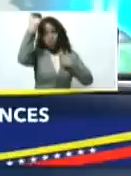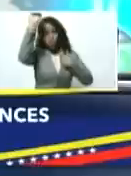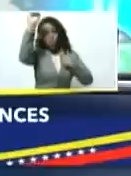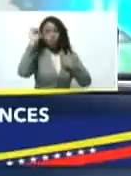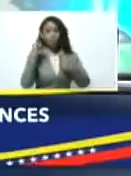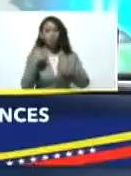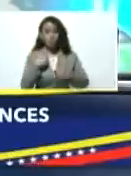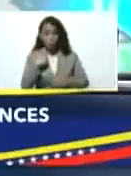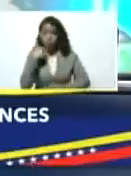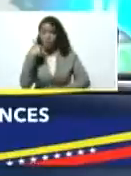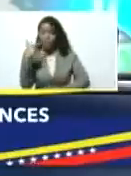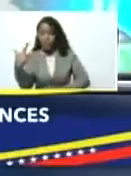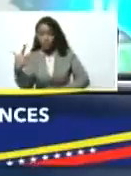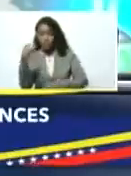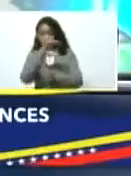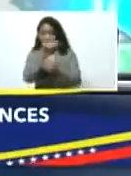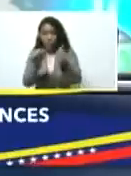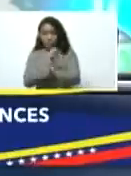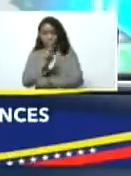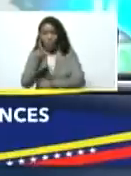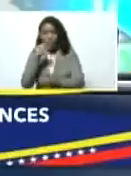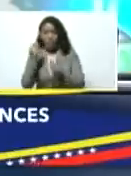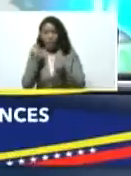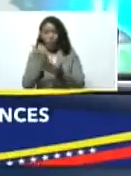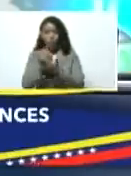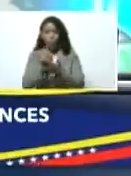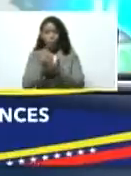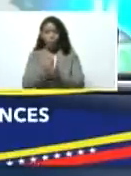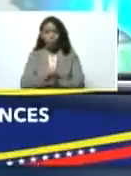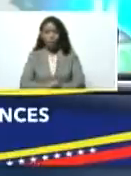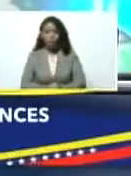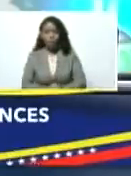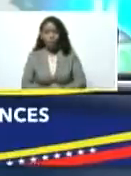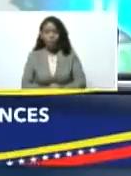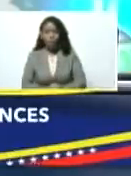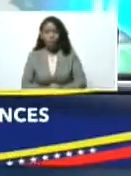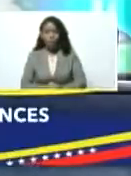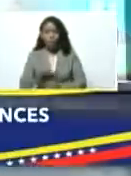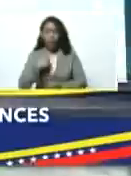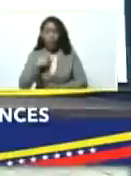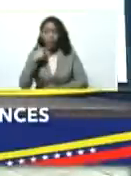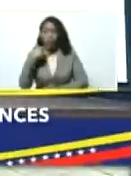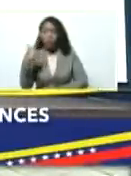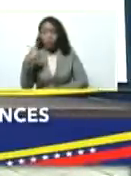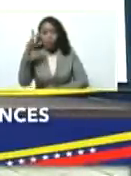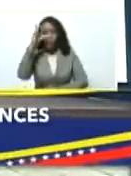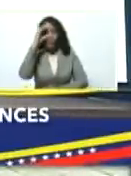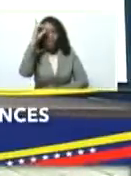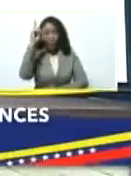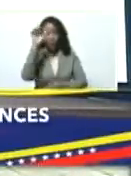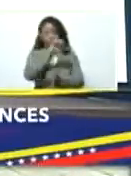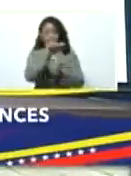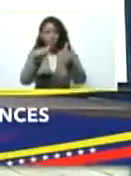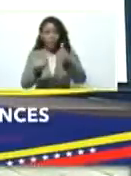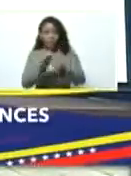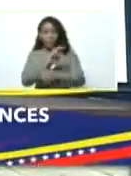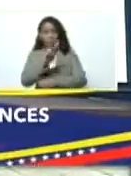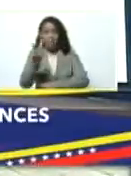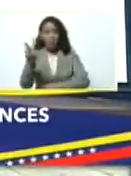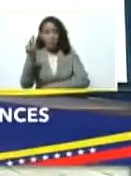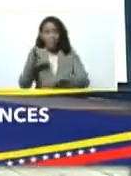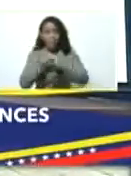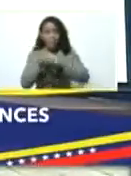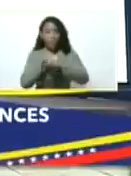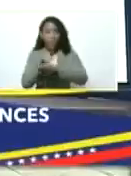y se lo he dicho al vicepresidente de Economía, y se lo he dicho a la compañera Delcy Rodríguez, vicepresidenta ejecutiva y ministra